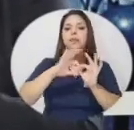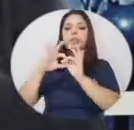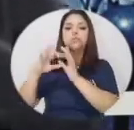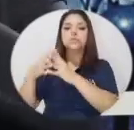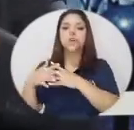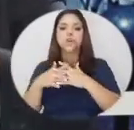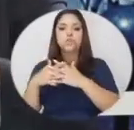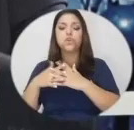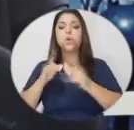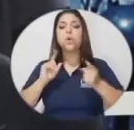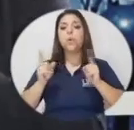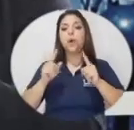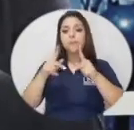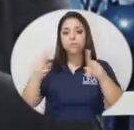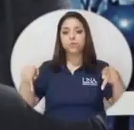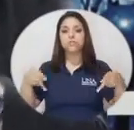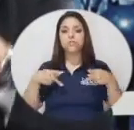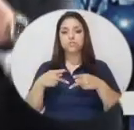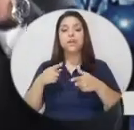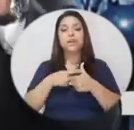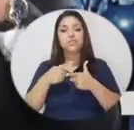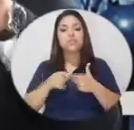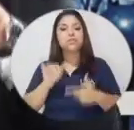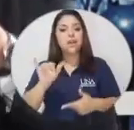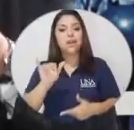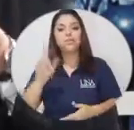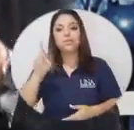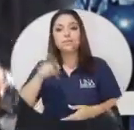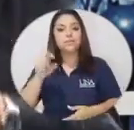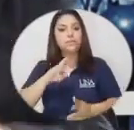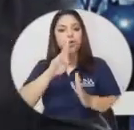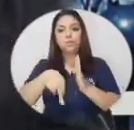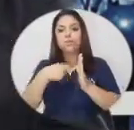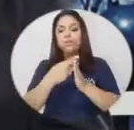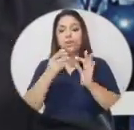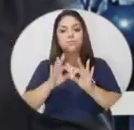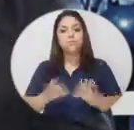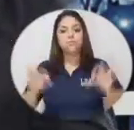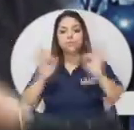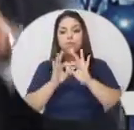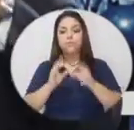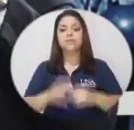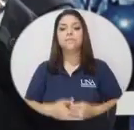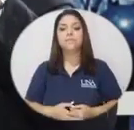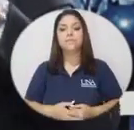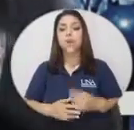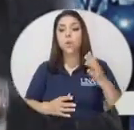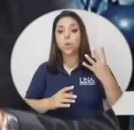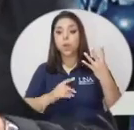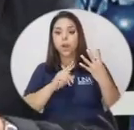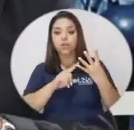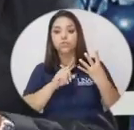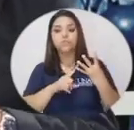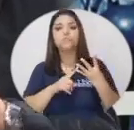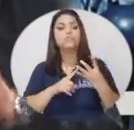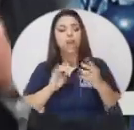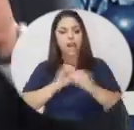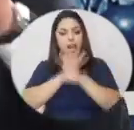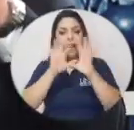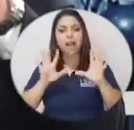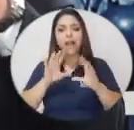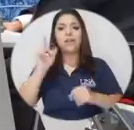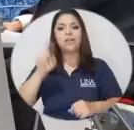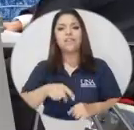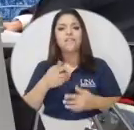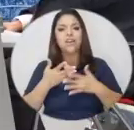Unidos, cuál es su posición, cómo se comporta. Entonces el BID ocupa un rol muy importante. Y el cuarto elemento que sí hay que tener claro